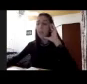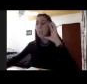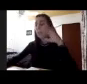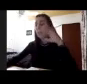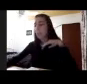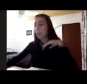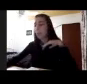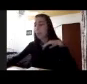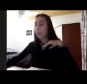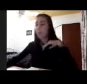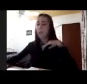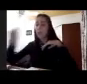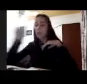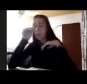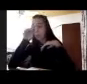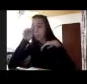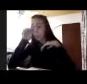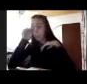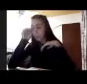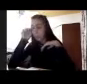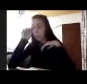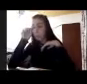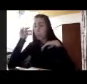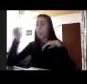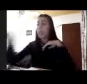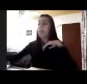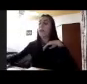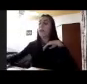Bueno, acá también se pueden ver las tipologías de vivienda,